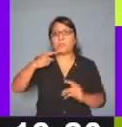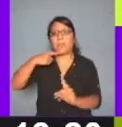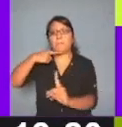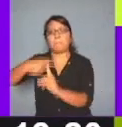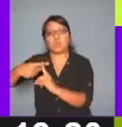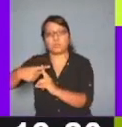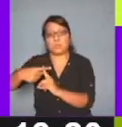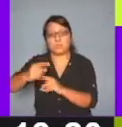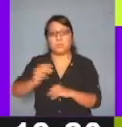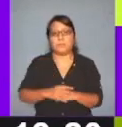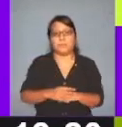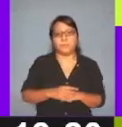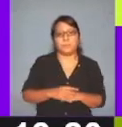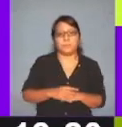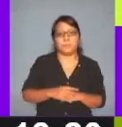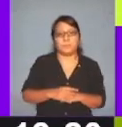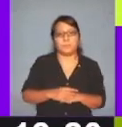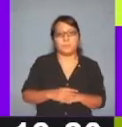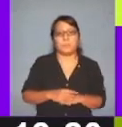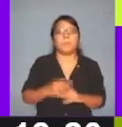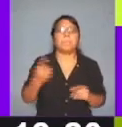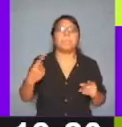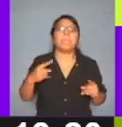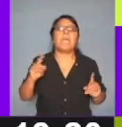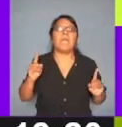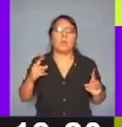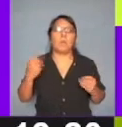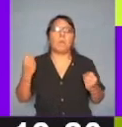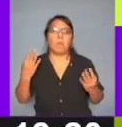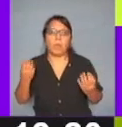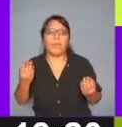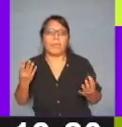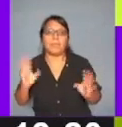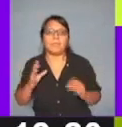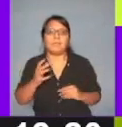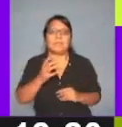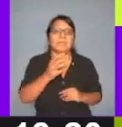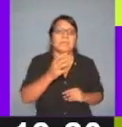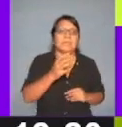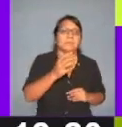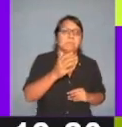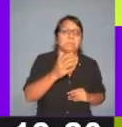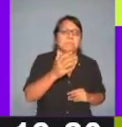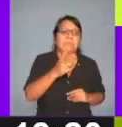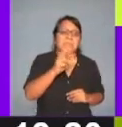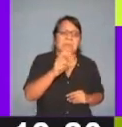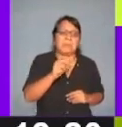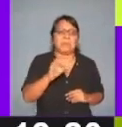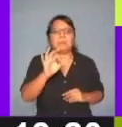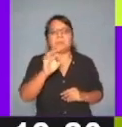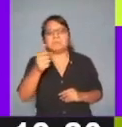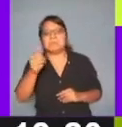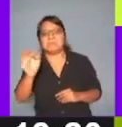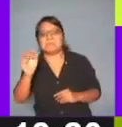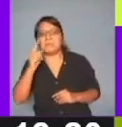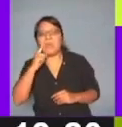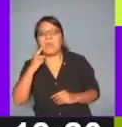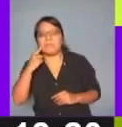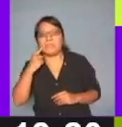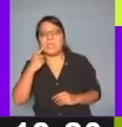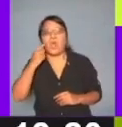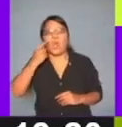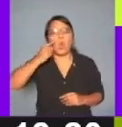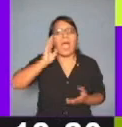esto puede tener resultados pero a futuro son 30 60 días que vamos a tener que esperar a ver cómo siguen